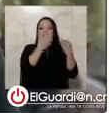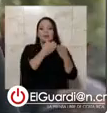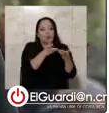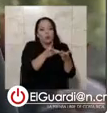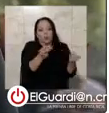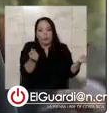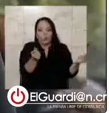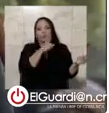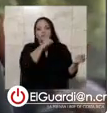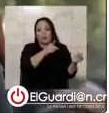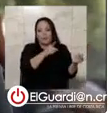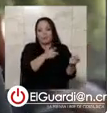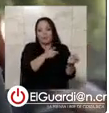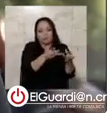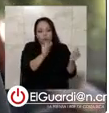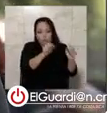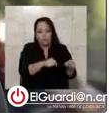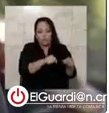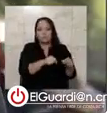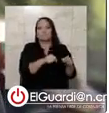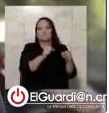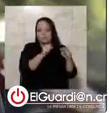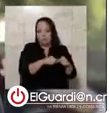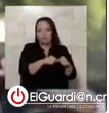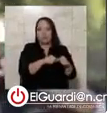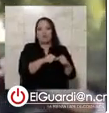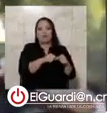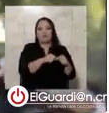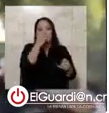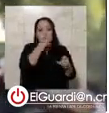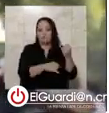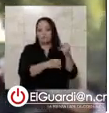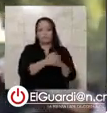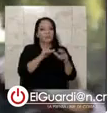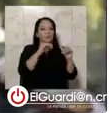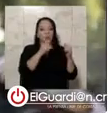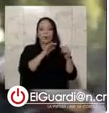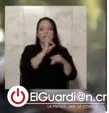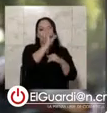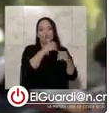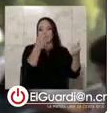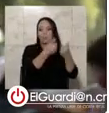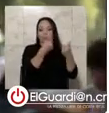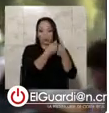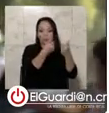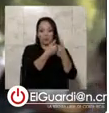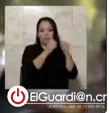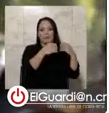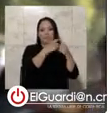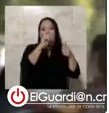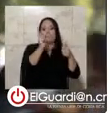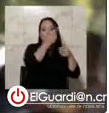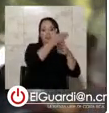desaparezca, porque es una realidad. Podría desaparecer próximamente, inclusive podría no jugar el próximo torneo, el equipo de primera